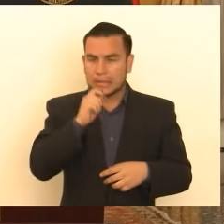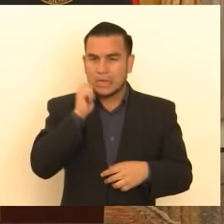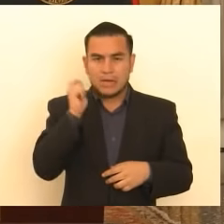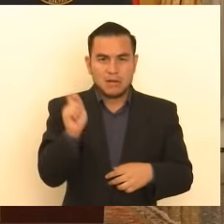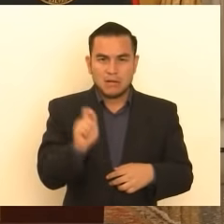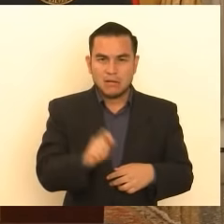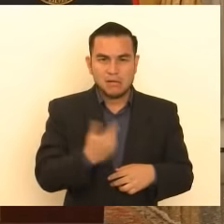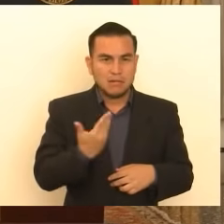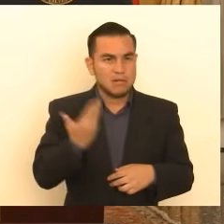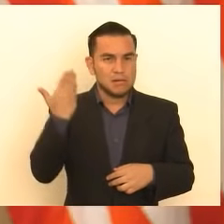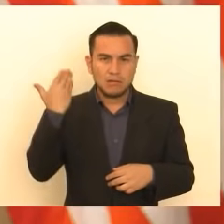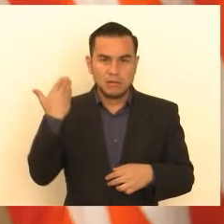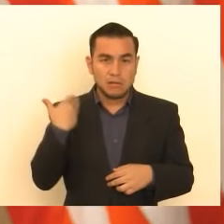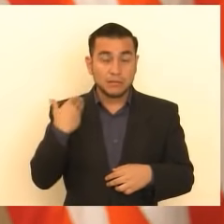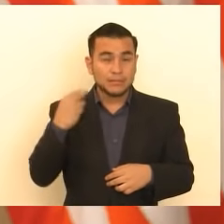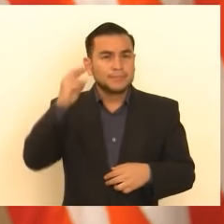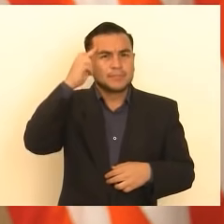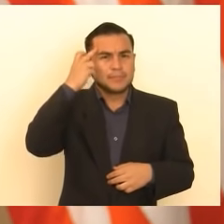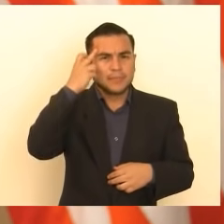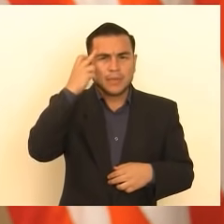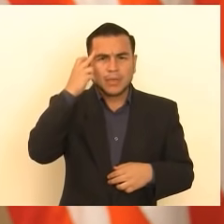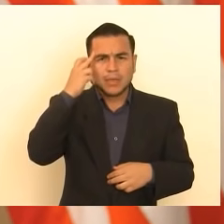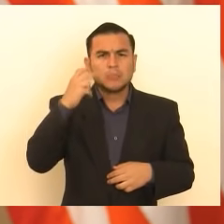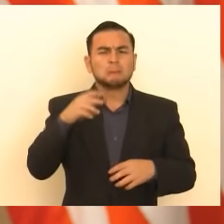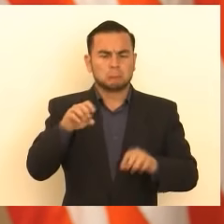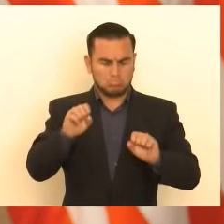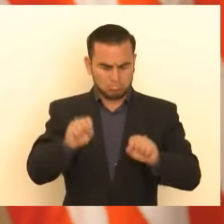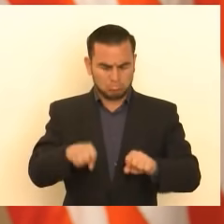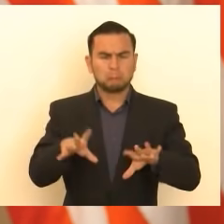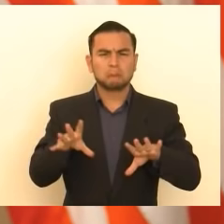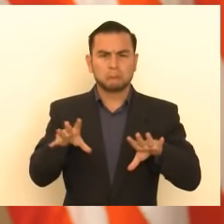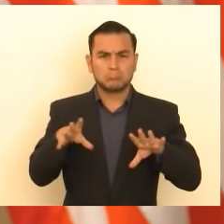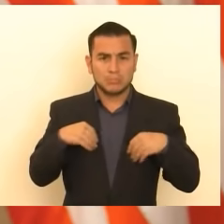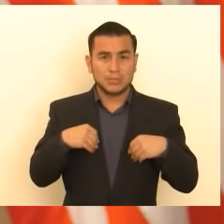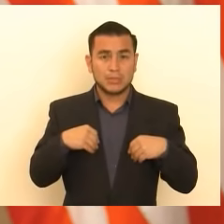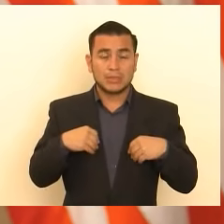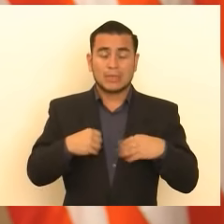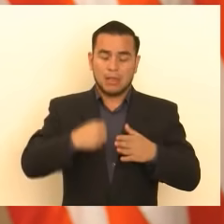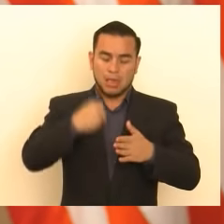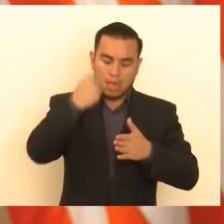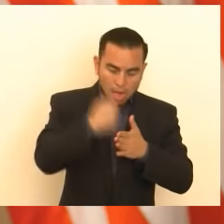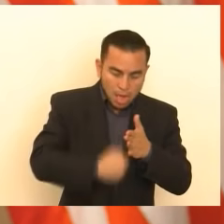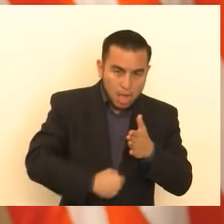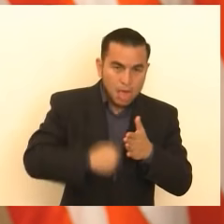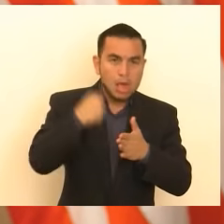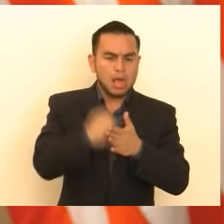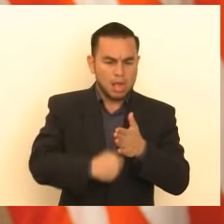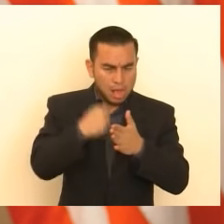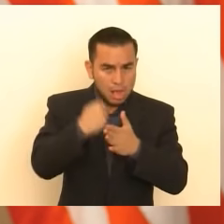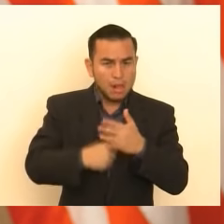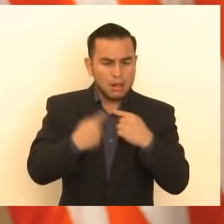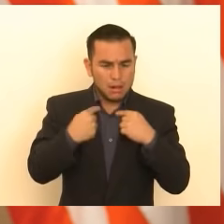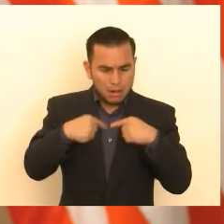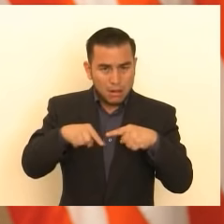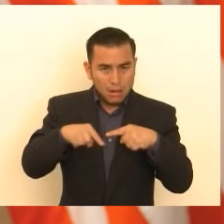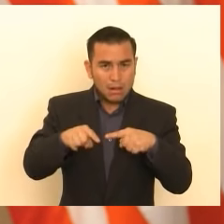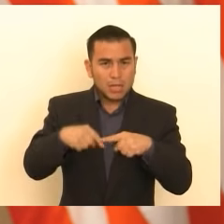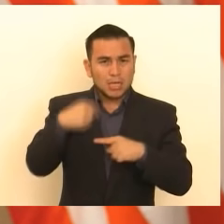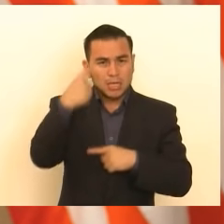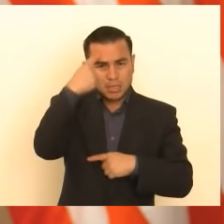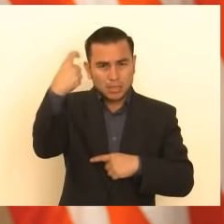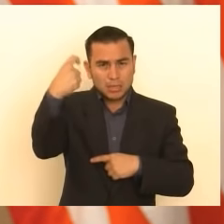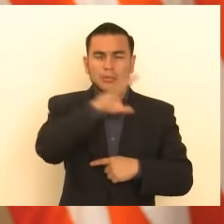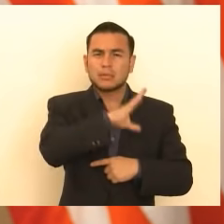recibir. Pero tampoco se puede negar que, a pesar de que hace falta muchísimo para llegar al país que queremos ser, hemos dado